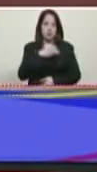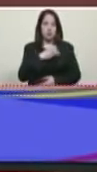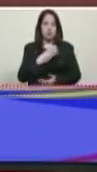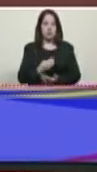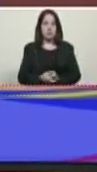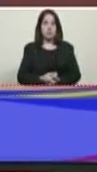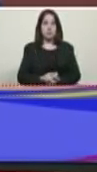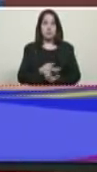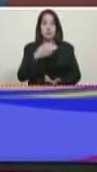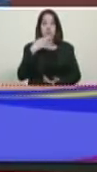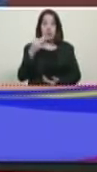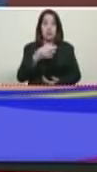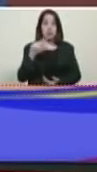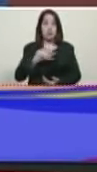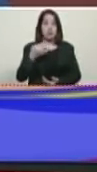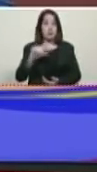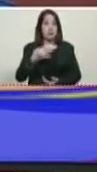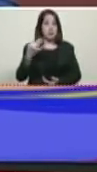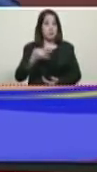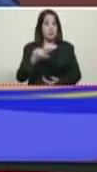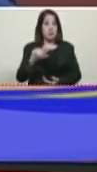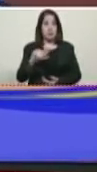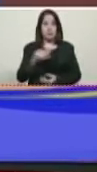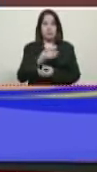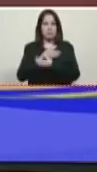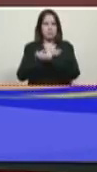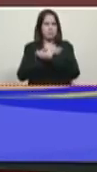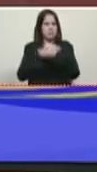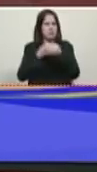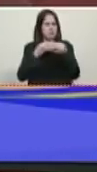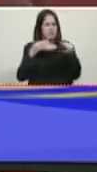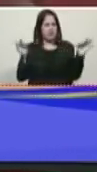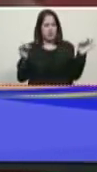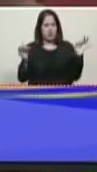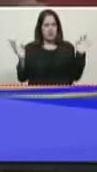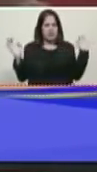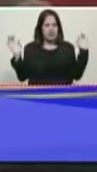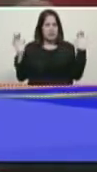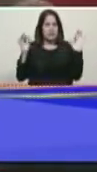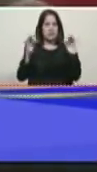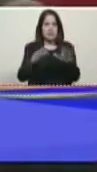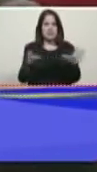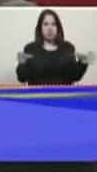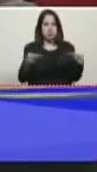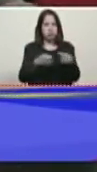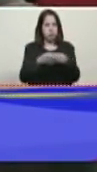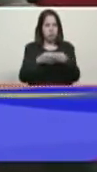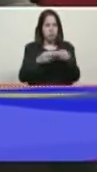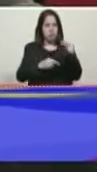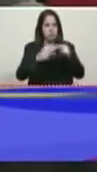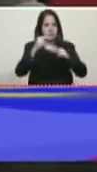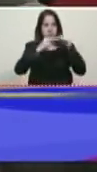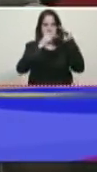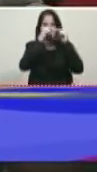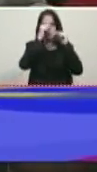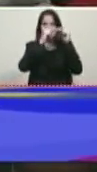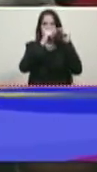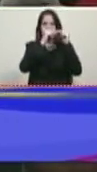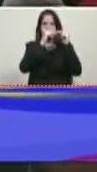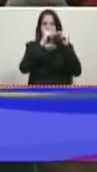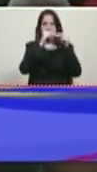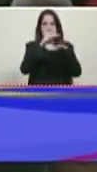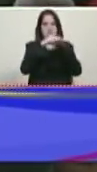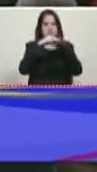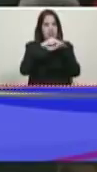verdaderamente fabulosa porque hubo un método una de las obras de infraestructura ministra marlene y el